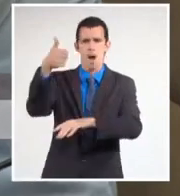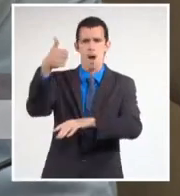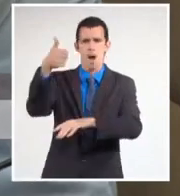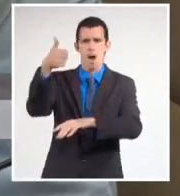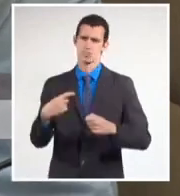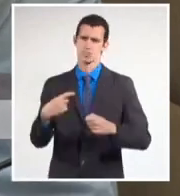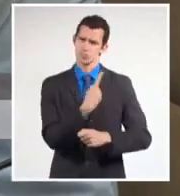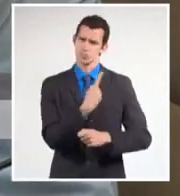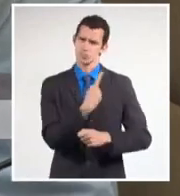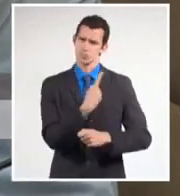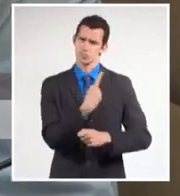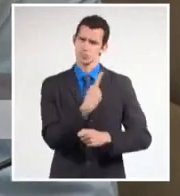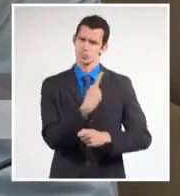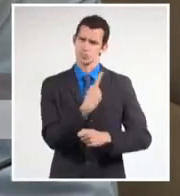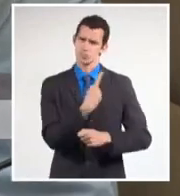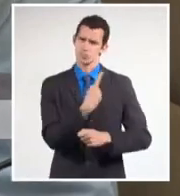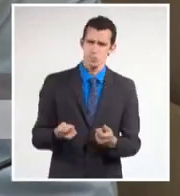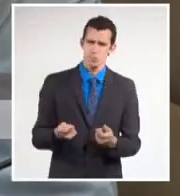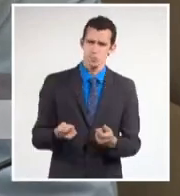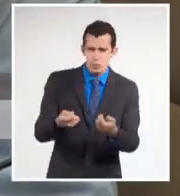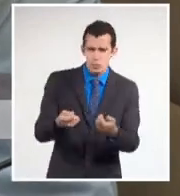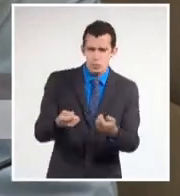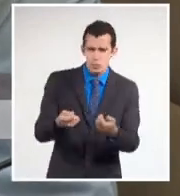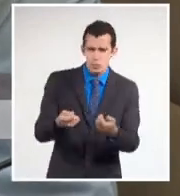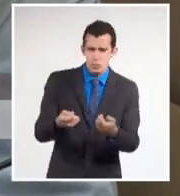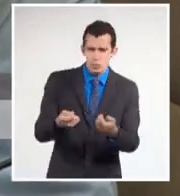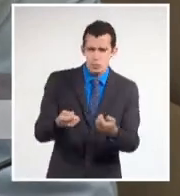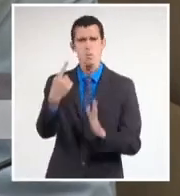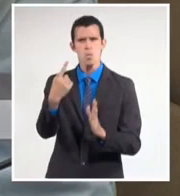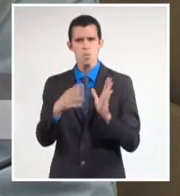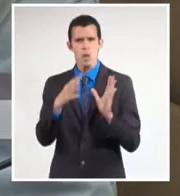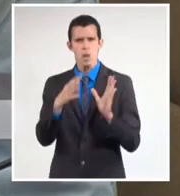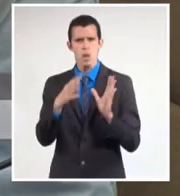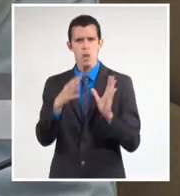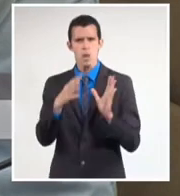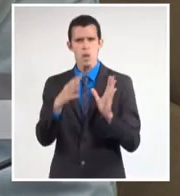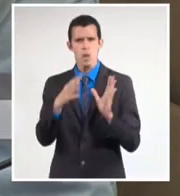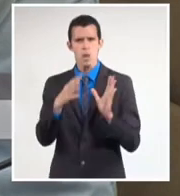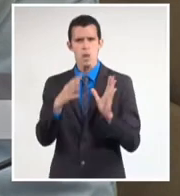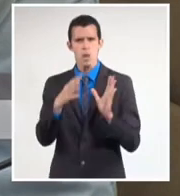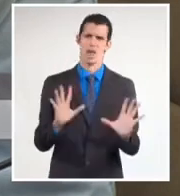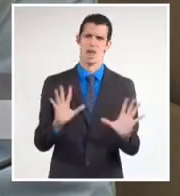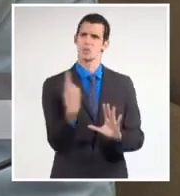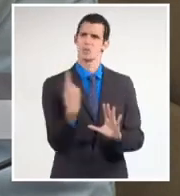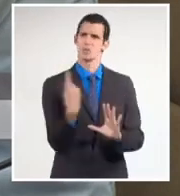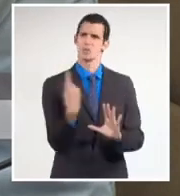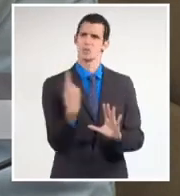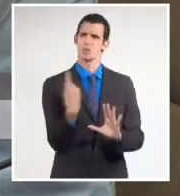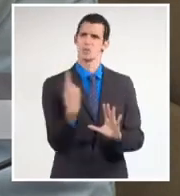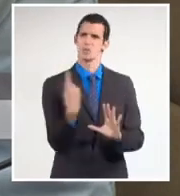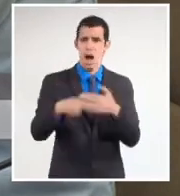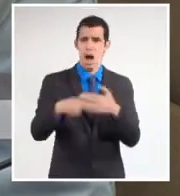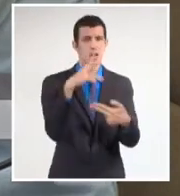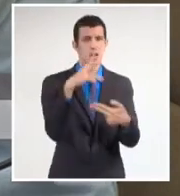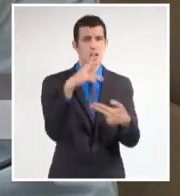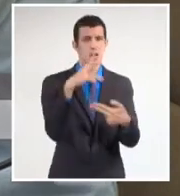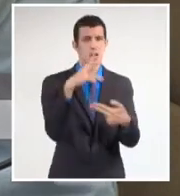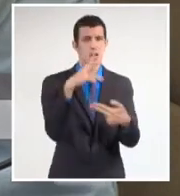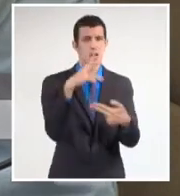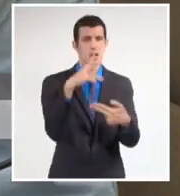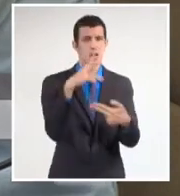todo seguirlo concretando, porque lo que está claro es que lo que no se haga, lo que no se siembre, lo que no se asegure, puede